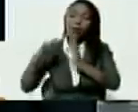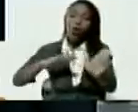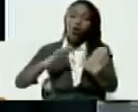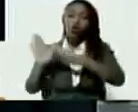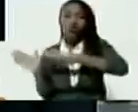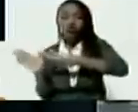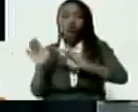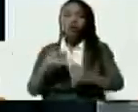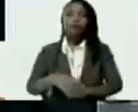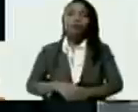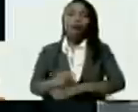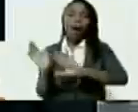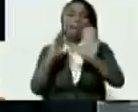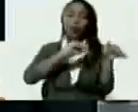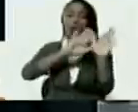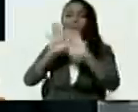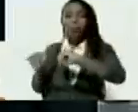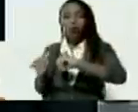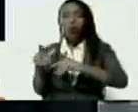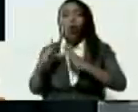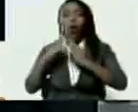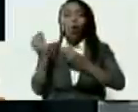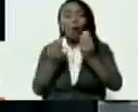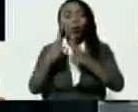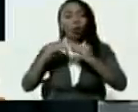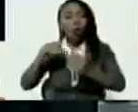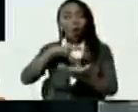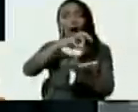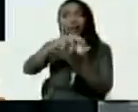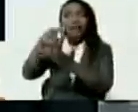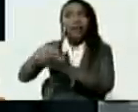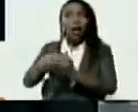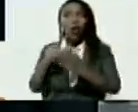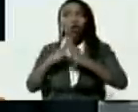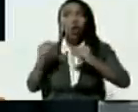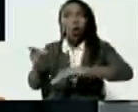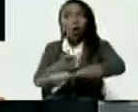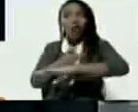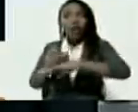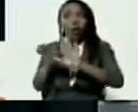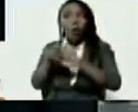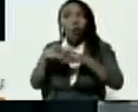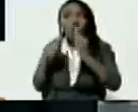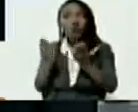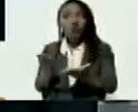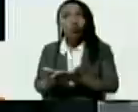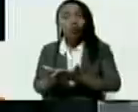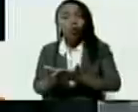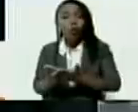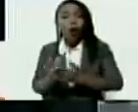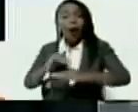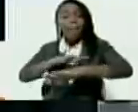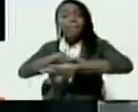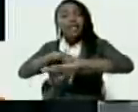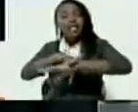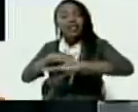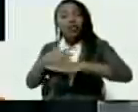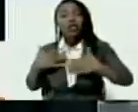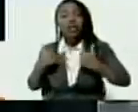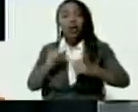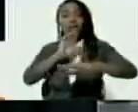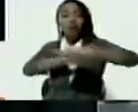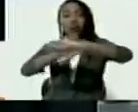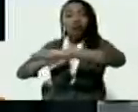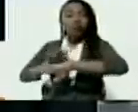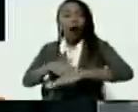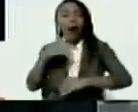como están haciendo todos los estados y todos los gobiernos del mundo. El ministro de Salud está llamando al